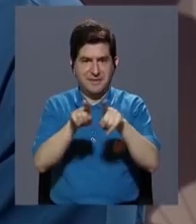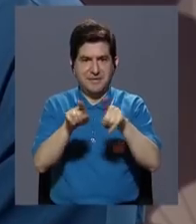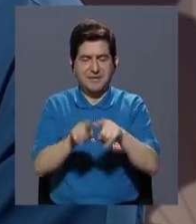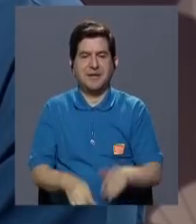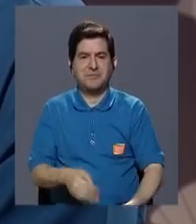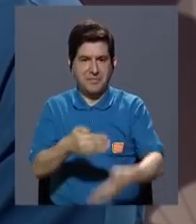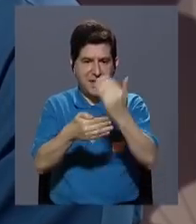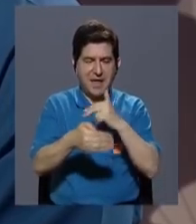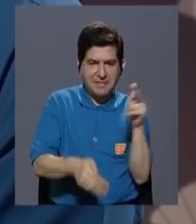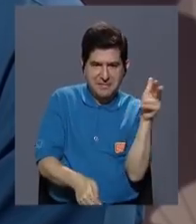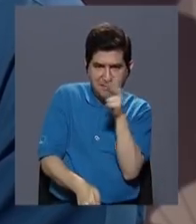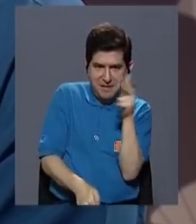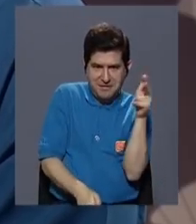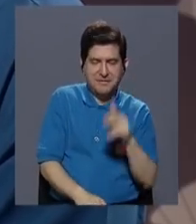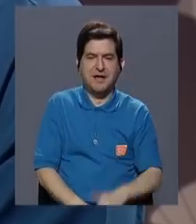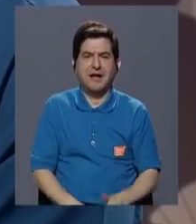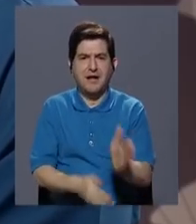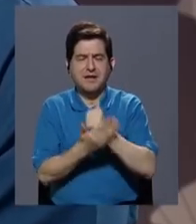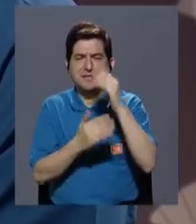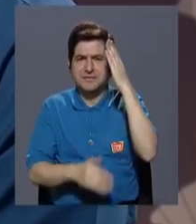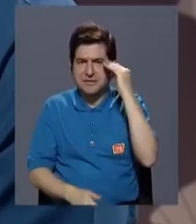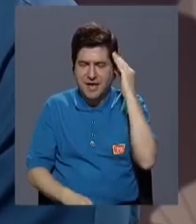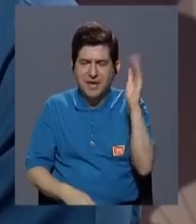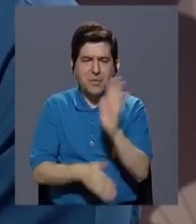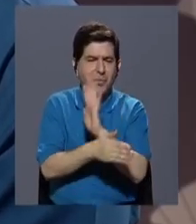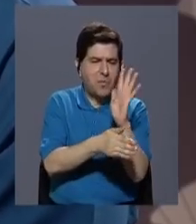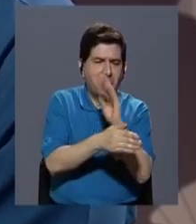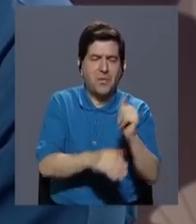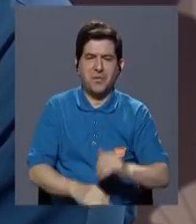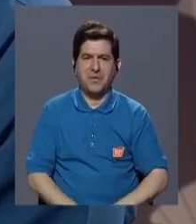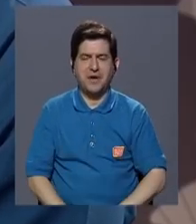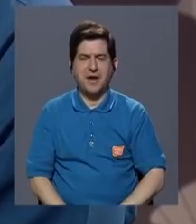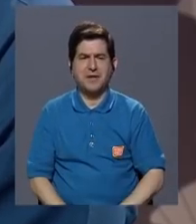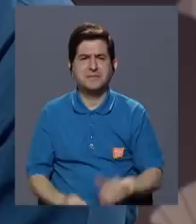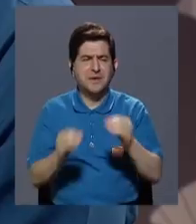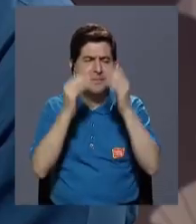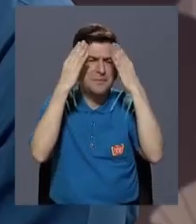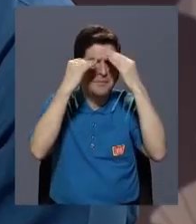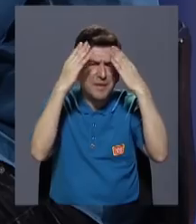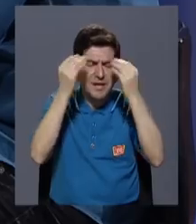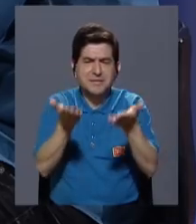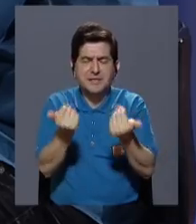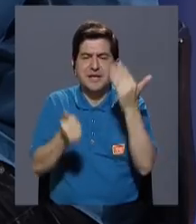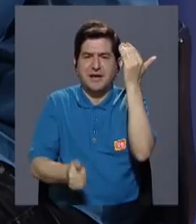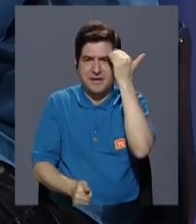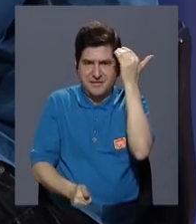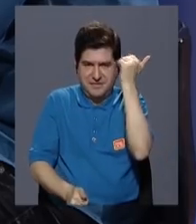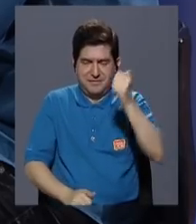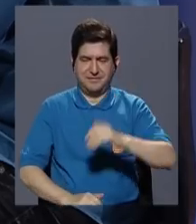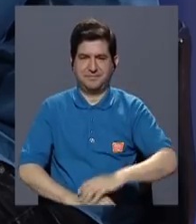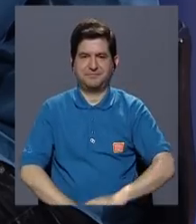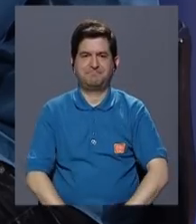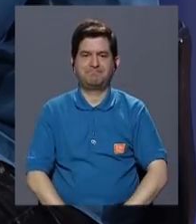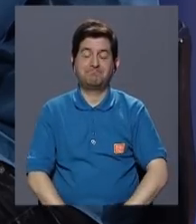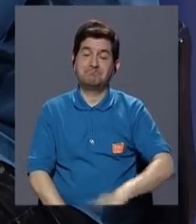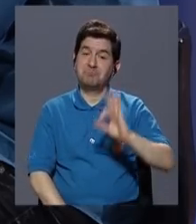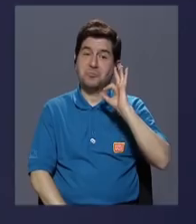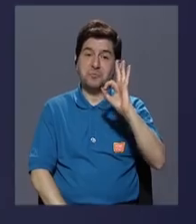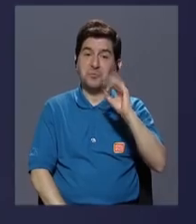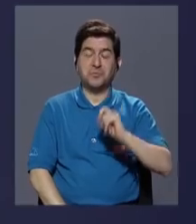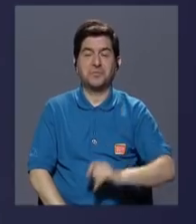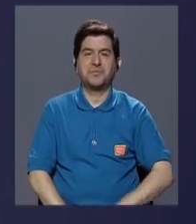algunas anécdotas de la película y un poco más de información por si quieren saber más al respecto muy bien quedan entonces